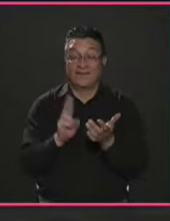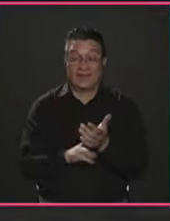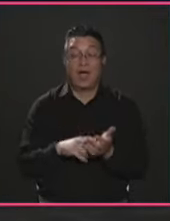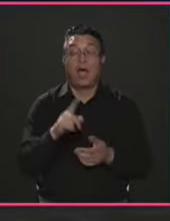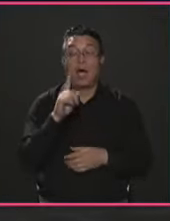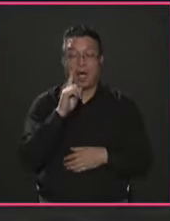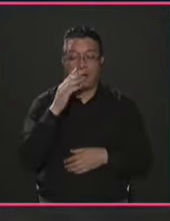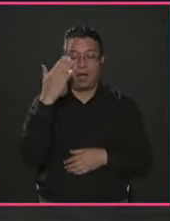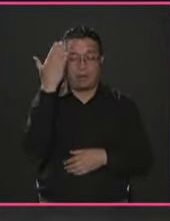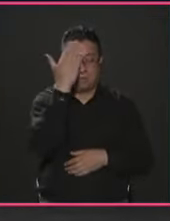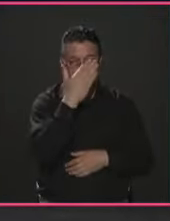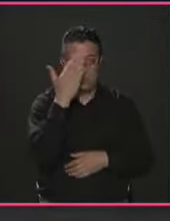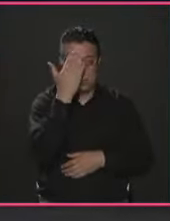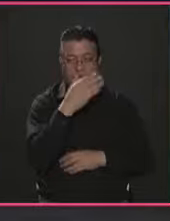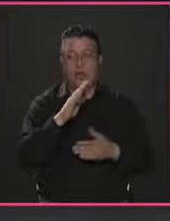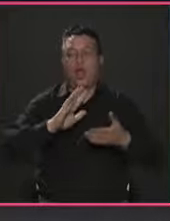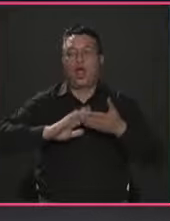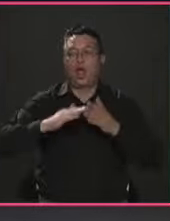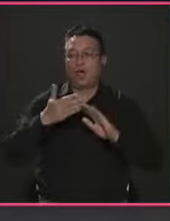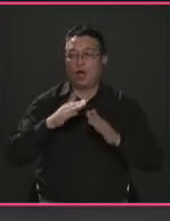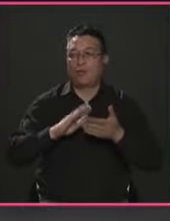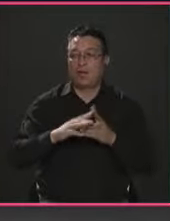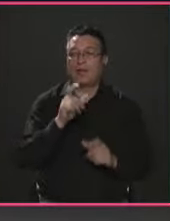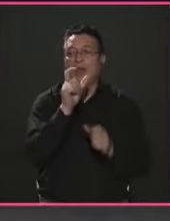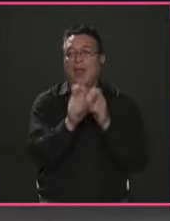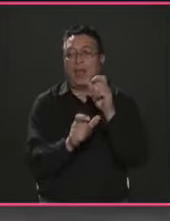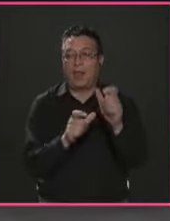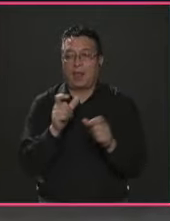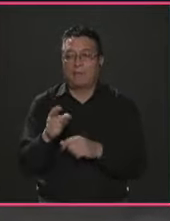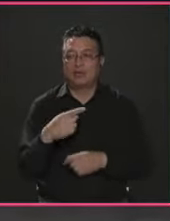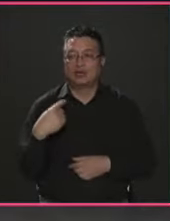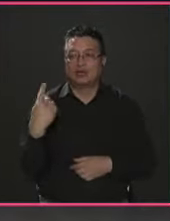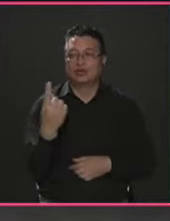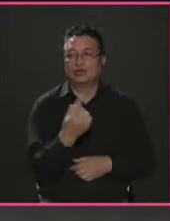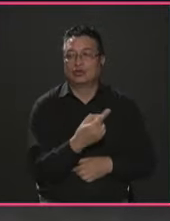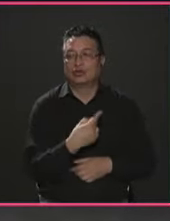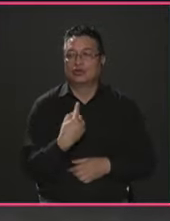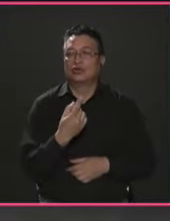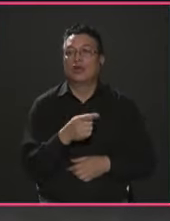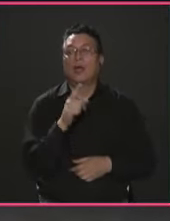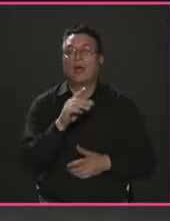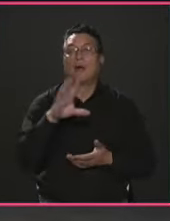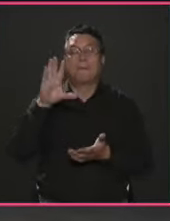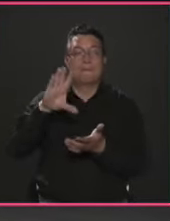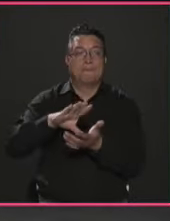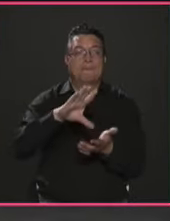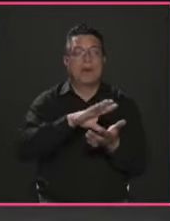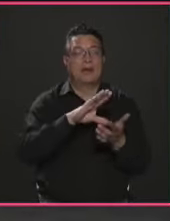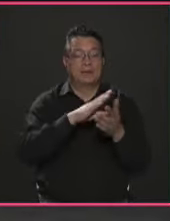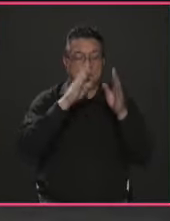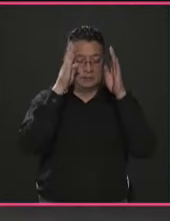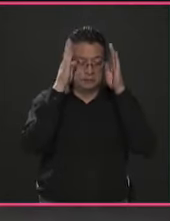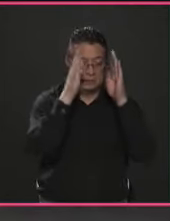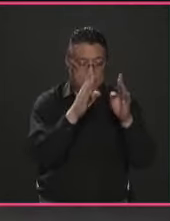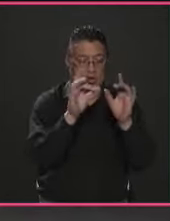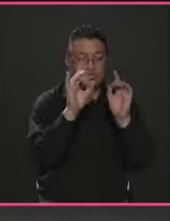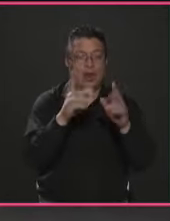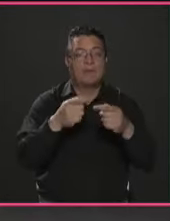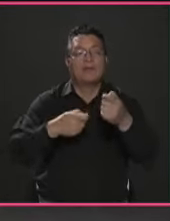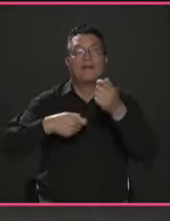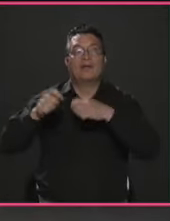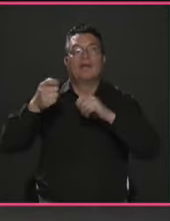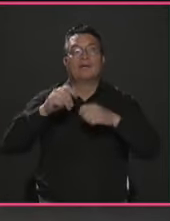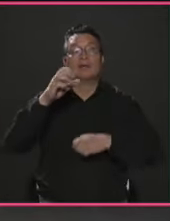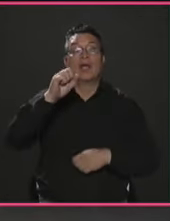una preocupación de las comunidades de la población de que el país se enfoque solamente la exportación de